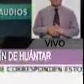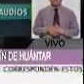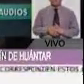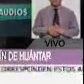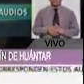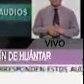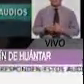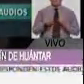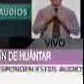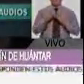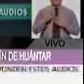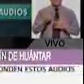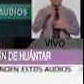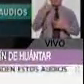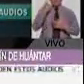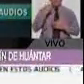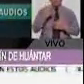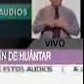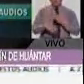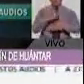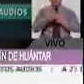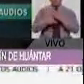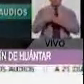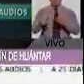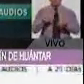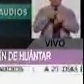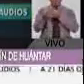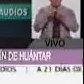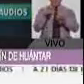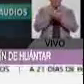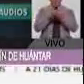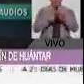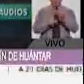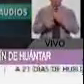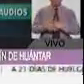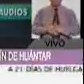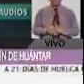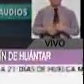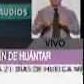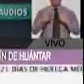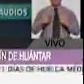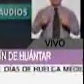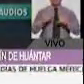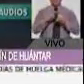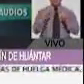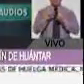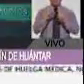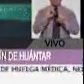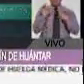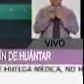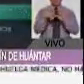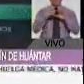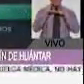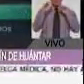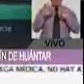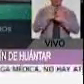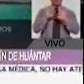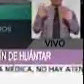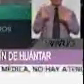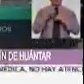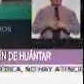Le he entendido la pregunta. Más allá del texto que usted comenta, yo no voy a hacer